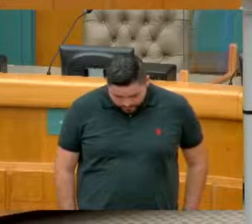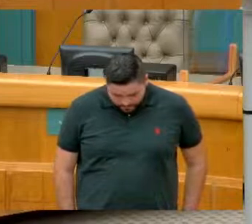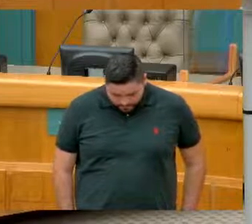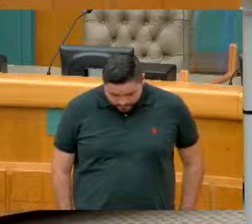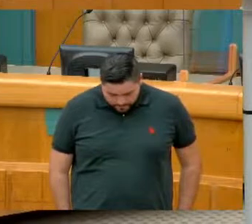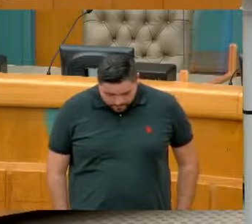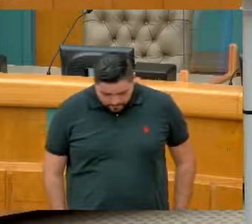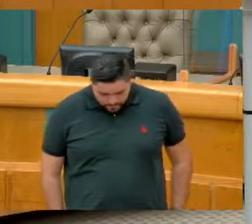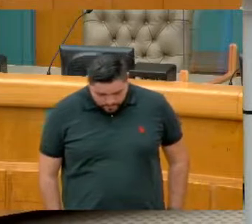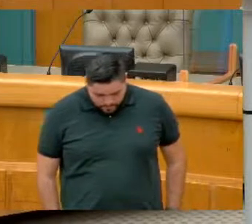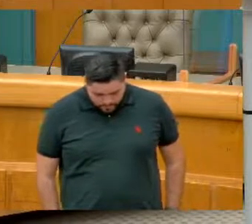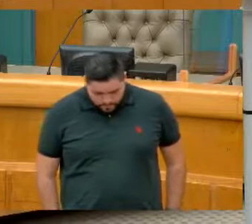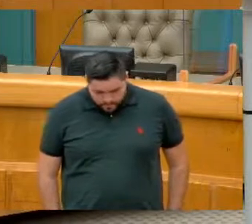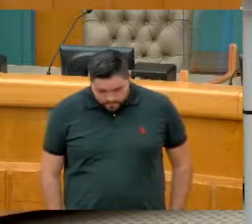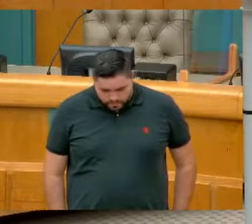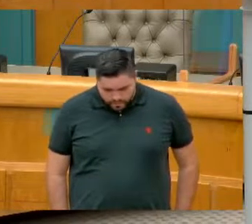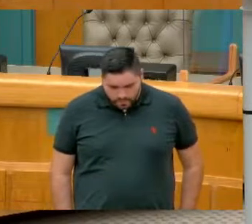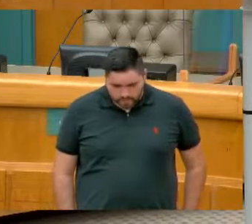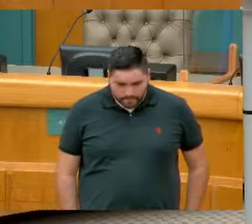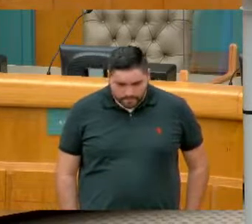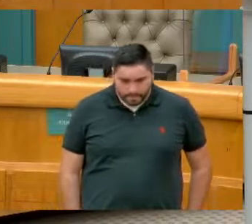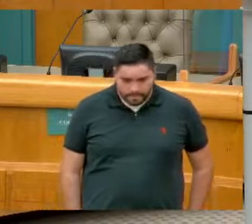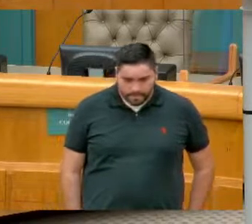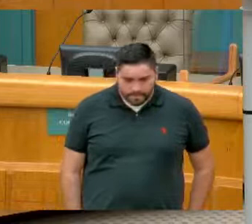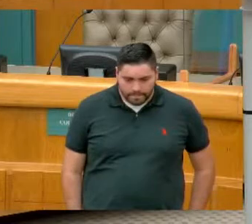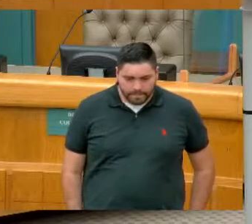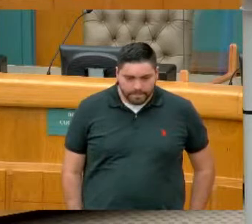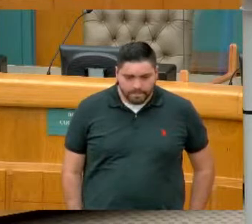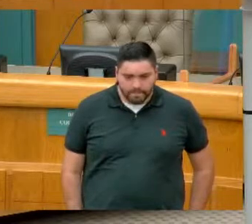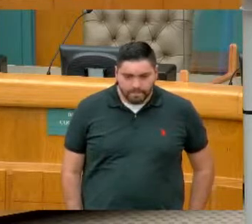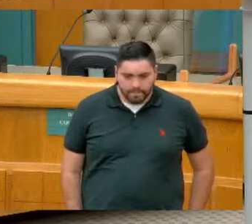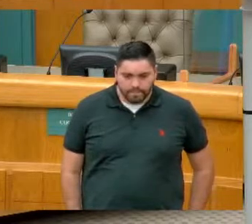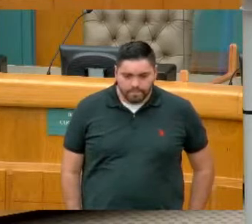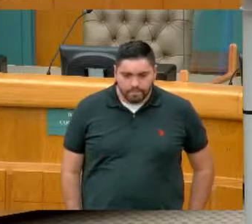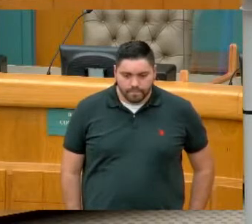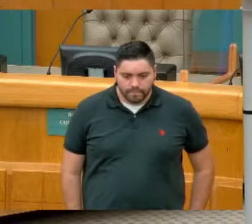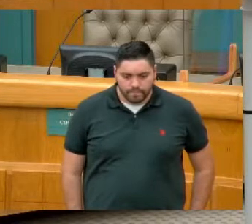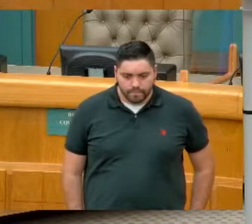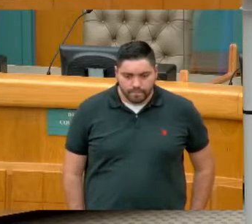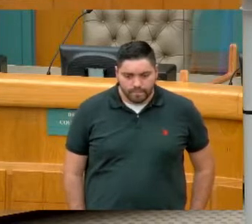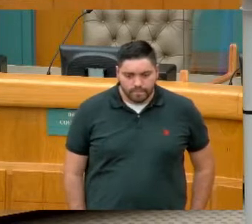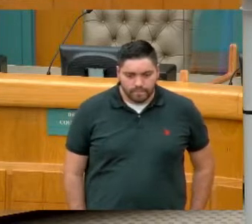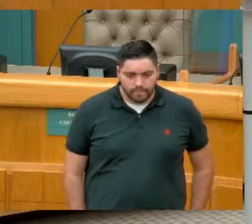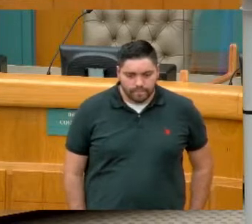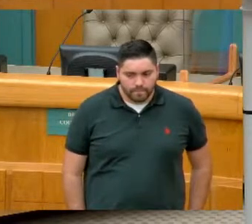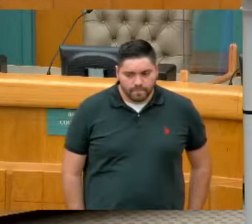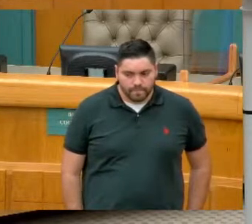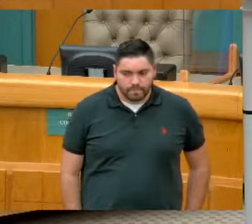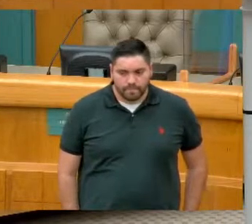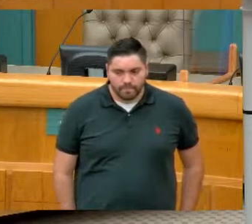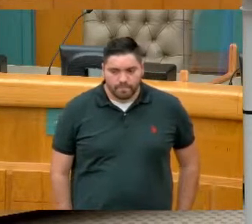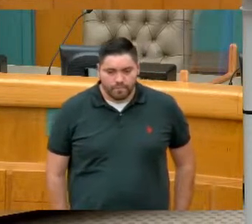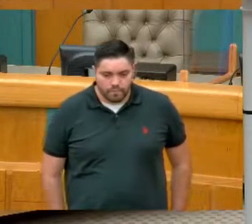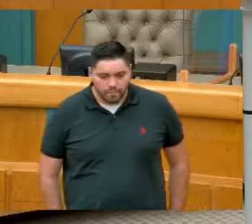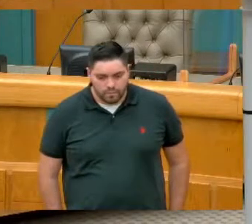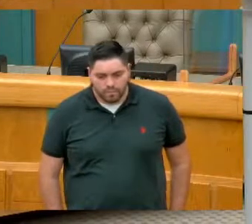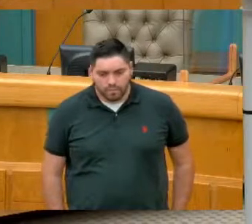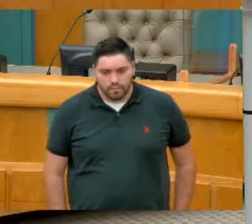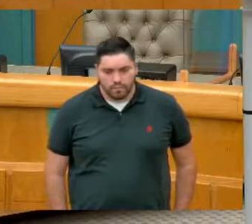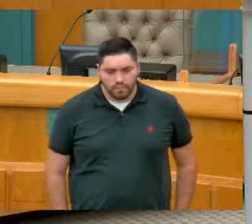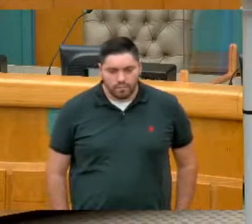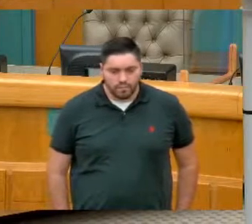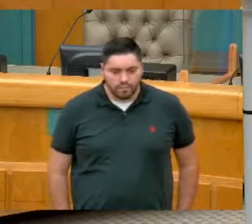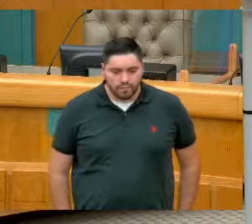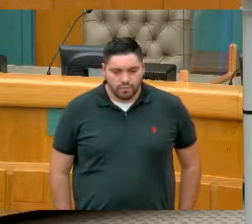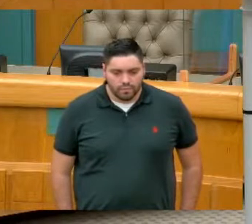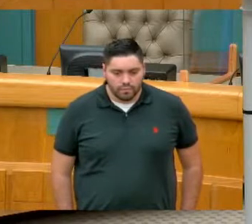de 600,000 residentes. Los fallecimientos también están declinando gradualmente. Con la reapertura de bares y restaurantes se han reportado un